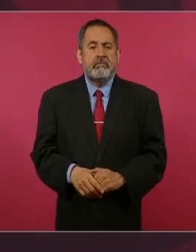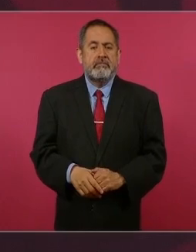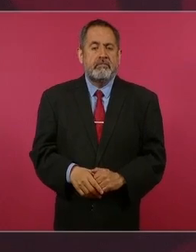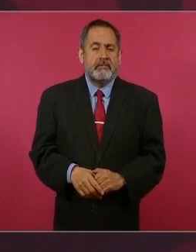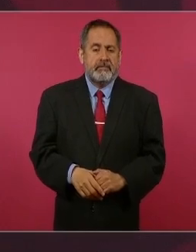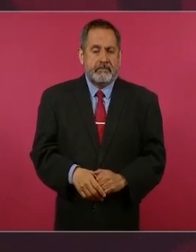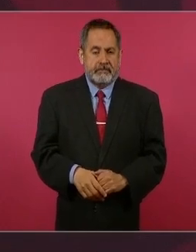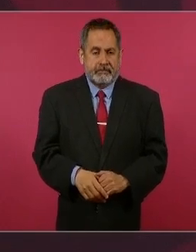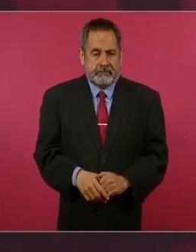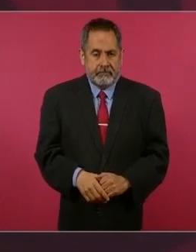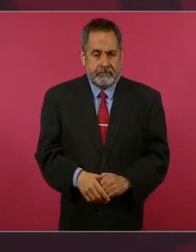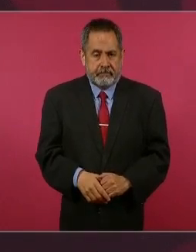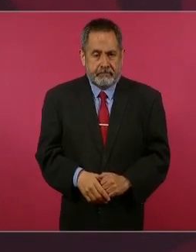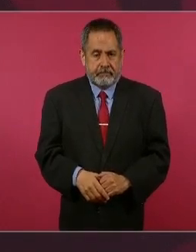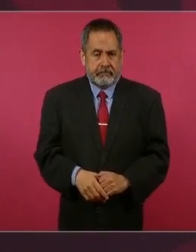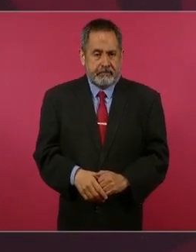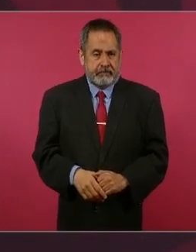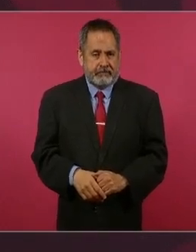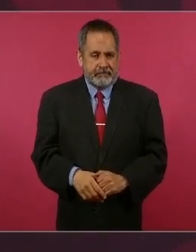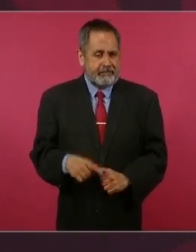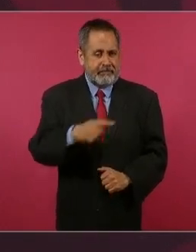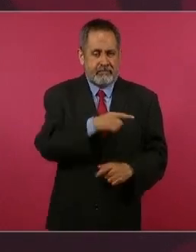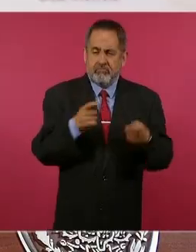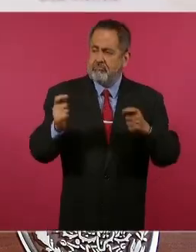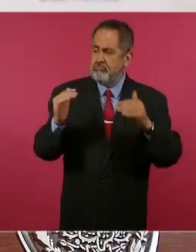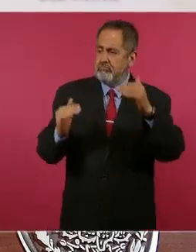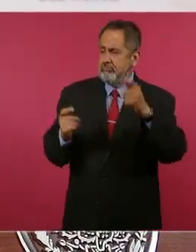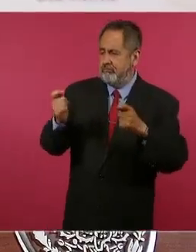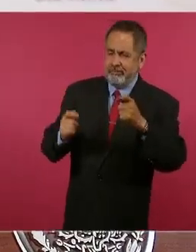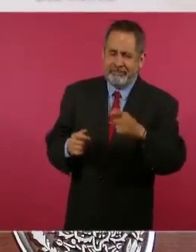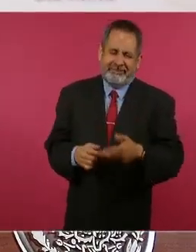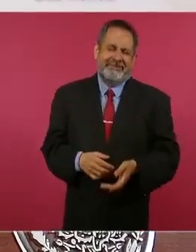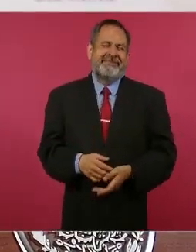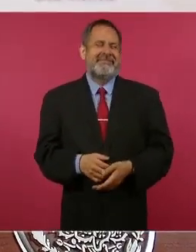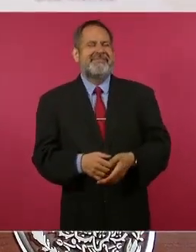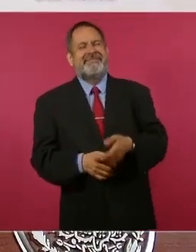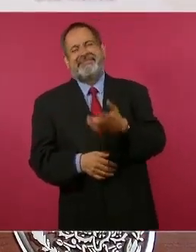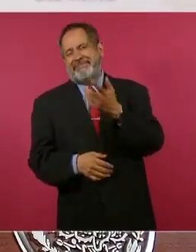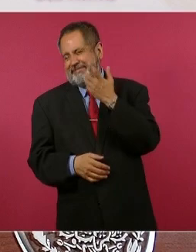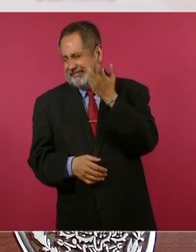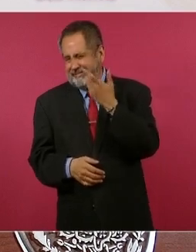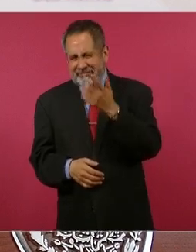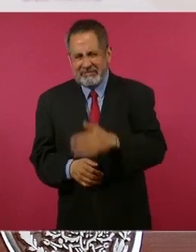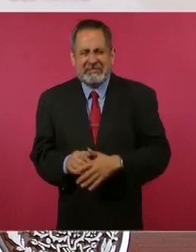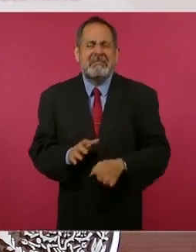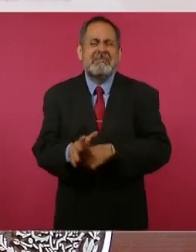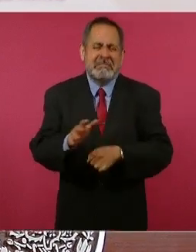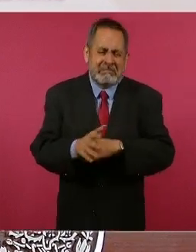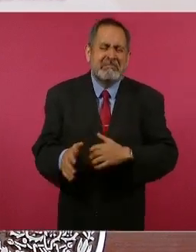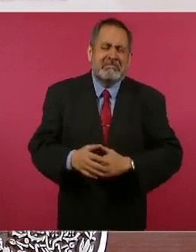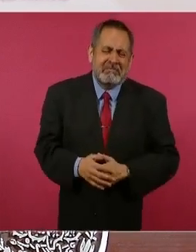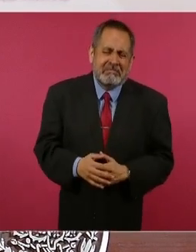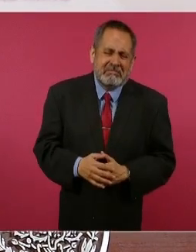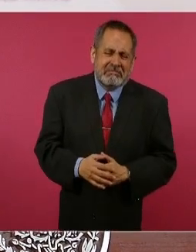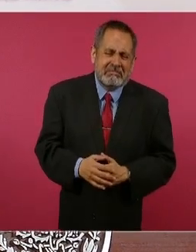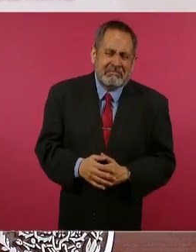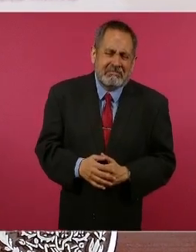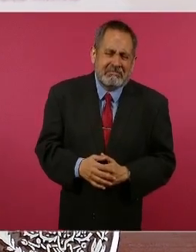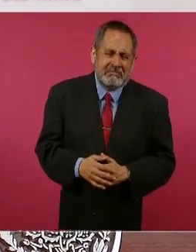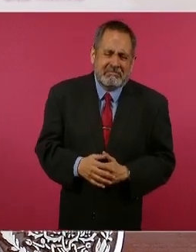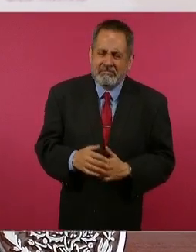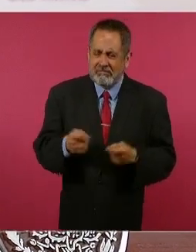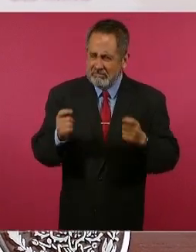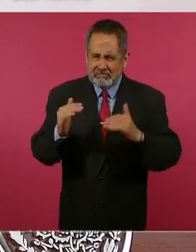y hablan de contrapesos. ¡Ah! ¿Cuál es contrapeso? No había.